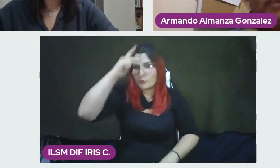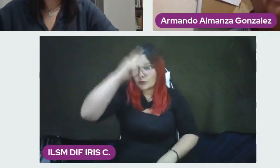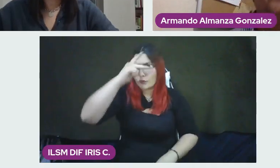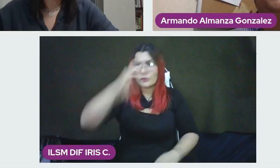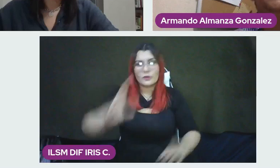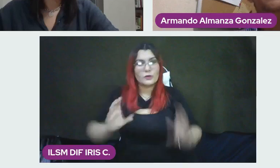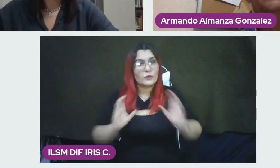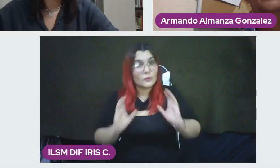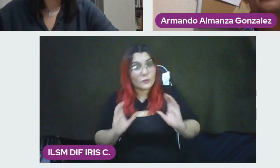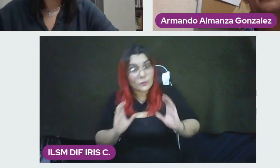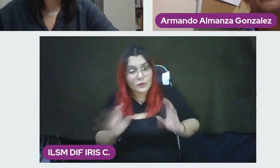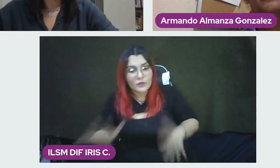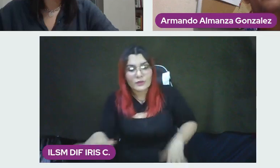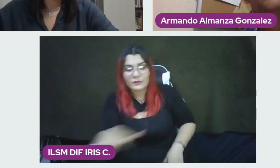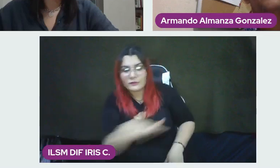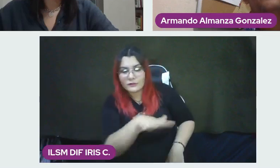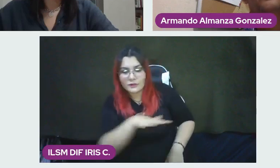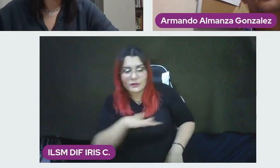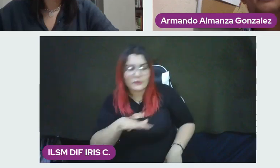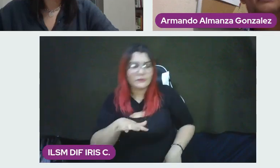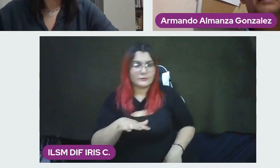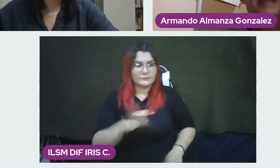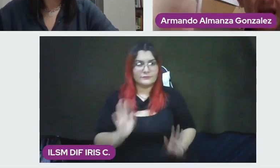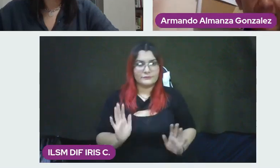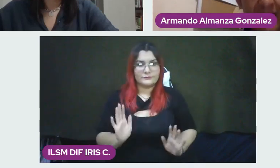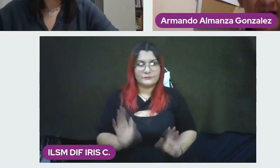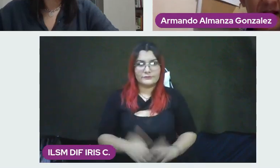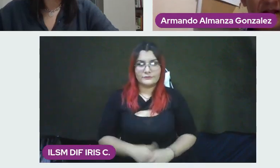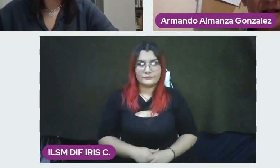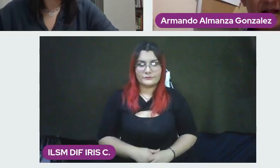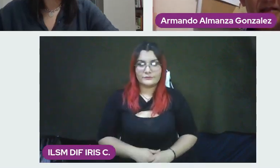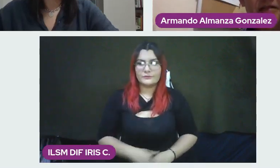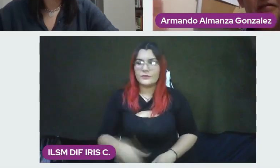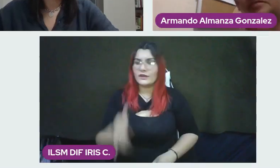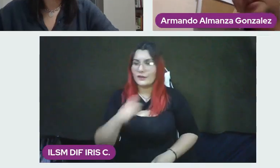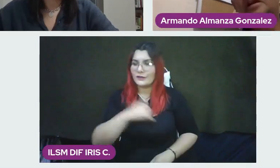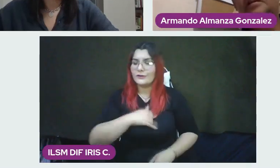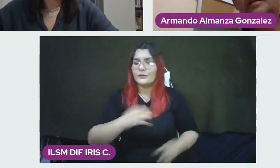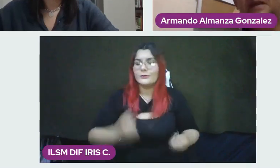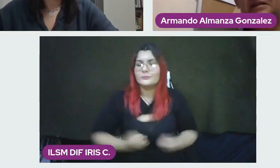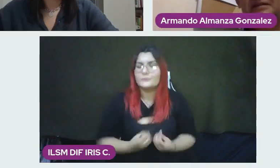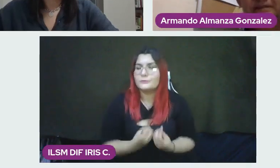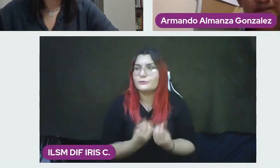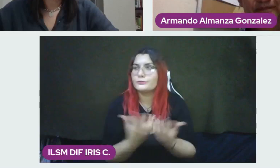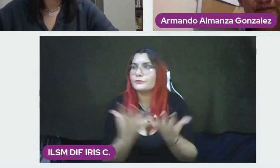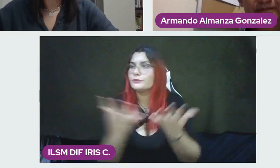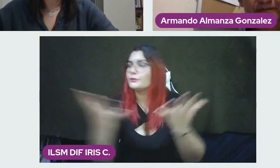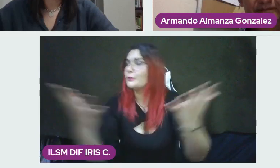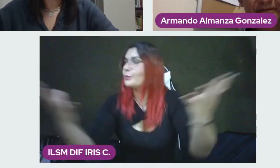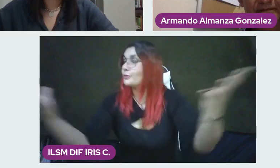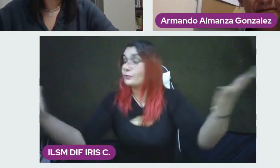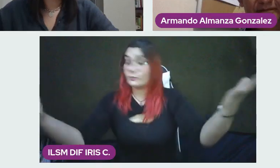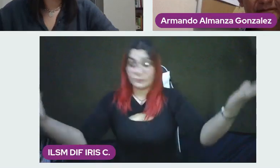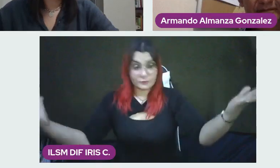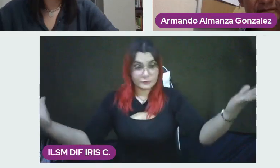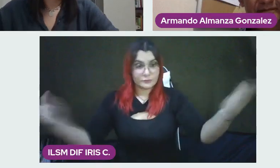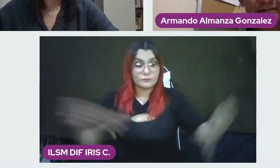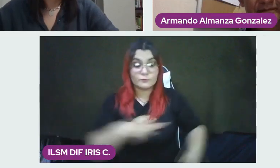Si yo estoy bien, puedo irradiar esa situación a los demás.